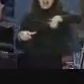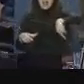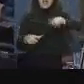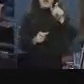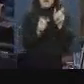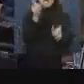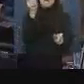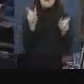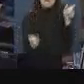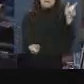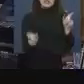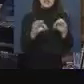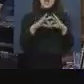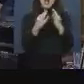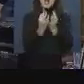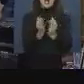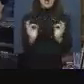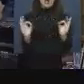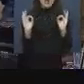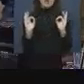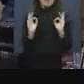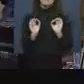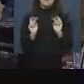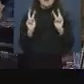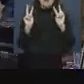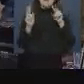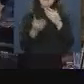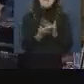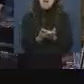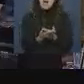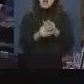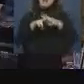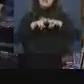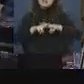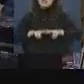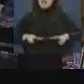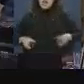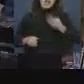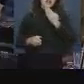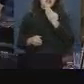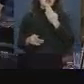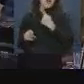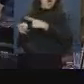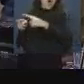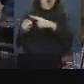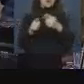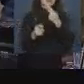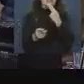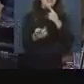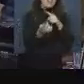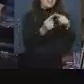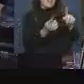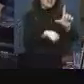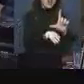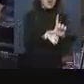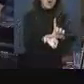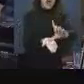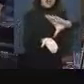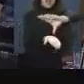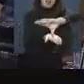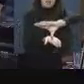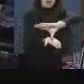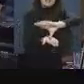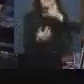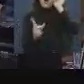personas absolutamente pacíficas y tranquilas como muchas otras a lo largo del país que tienen como Norte